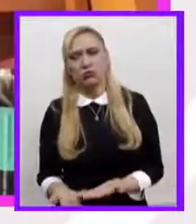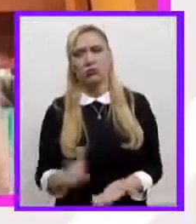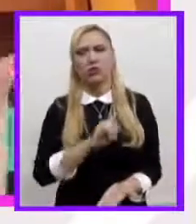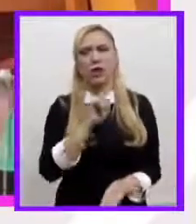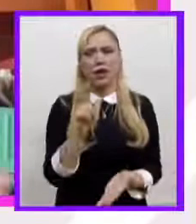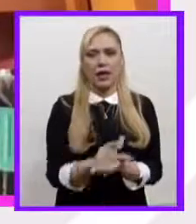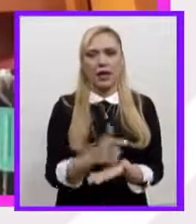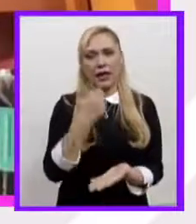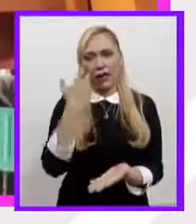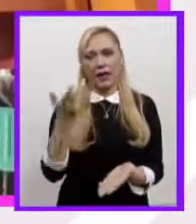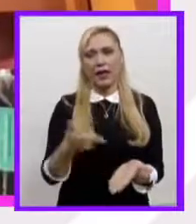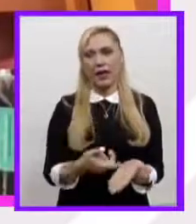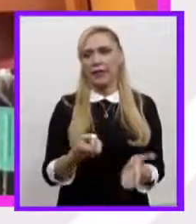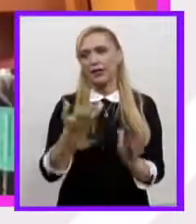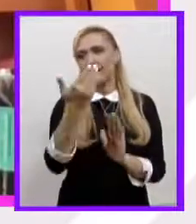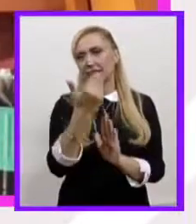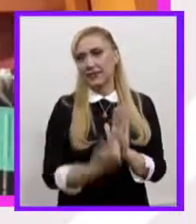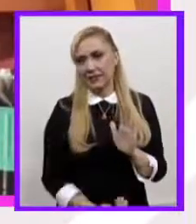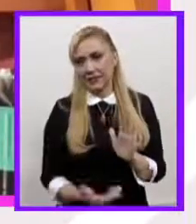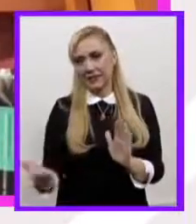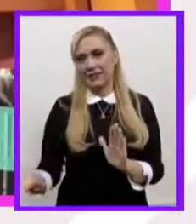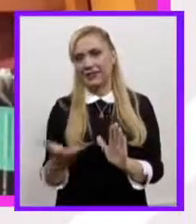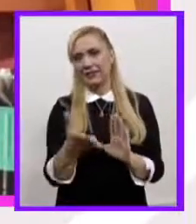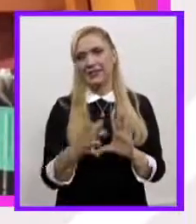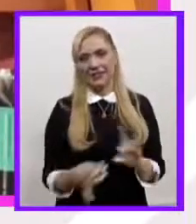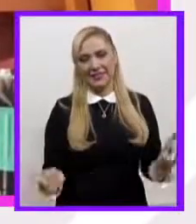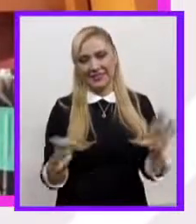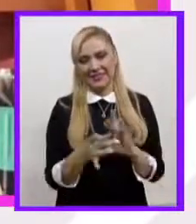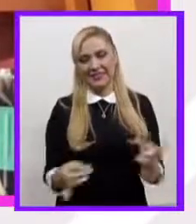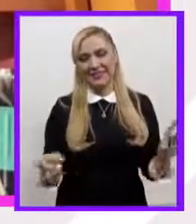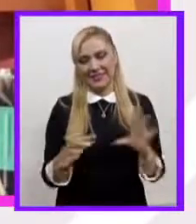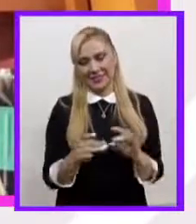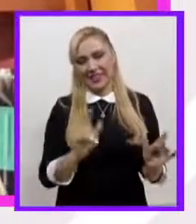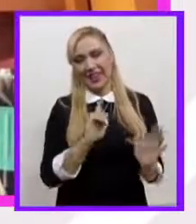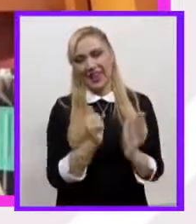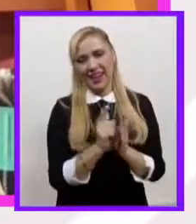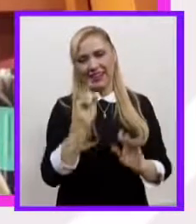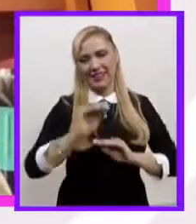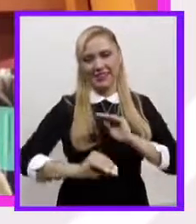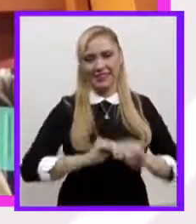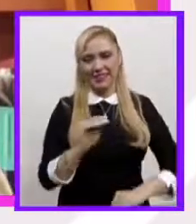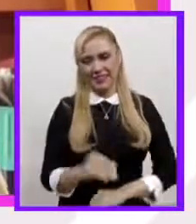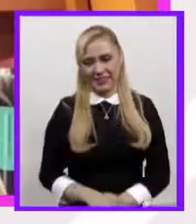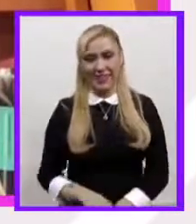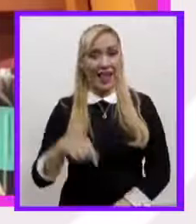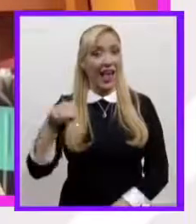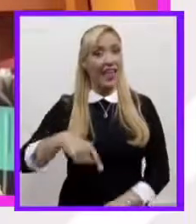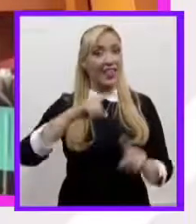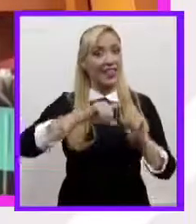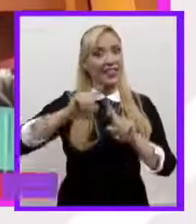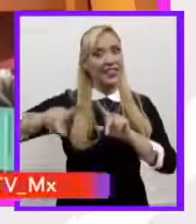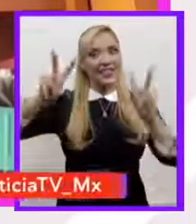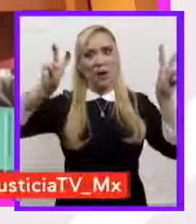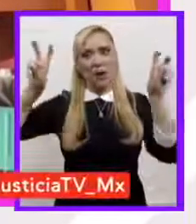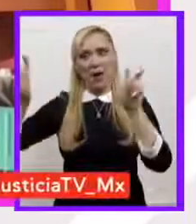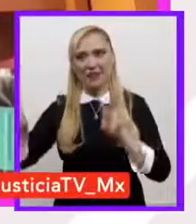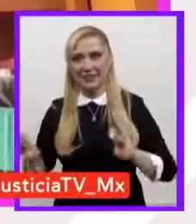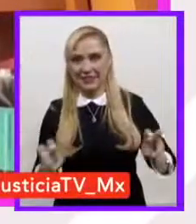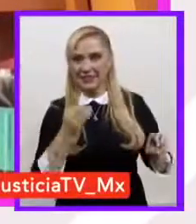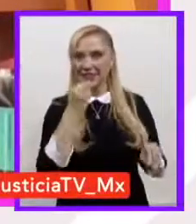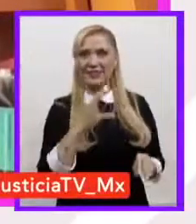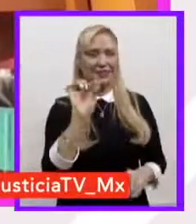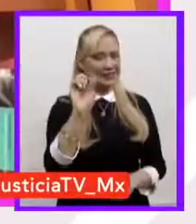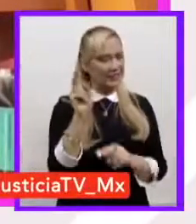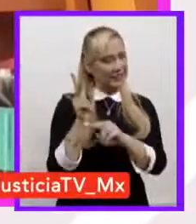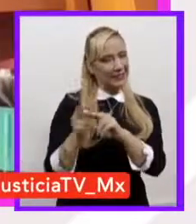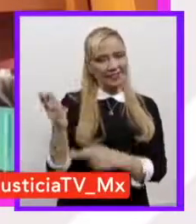sí que la exposición de motivos, hablando en términos legislativos. Estamos en espacio diverso, no le cambien,